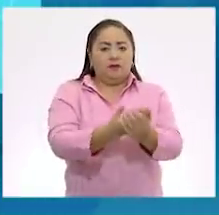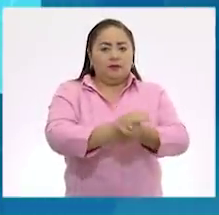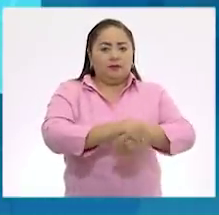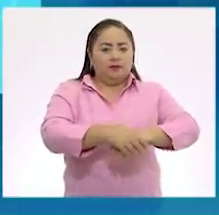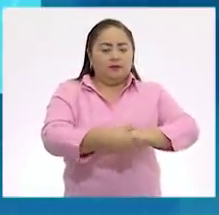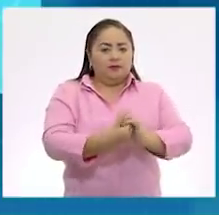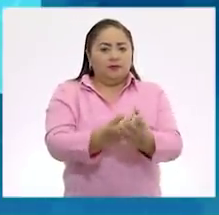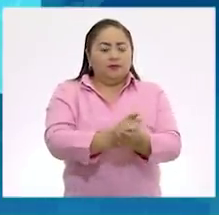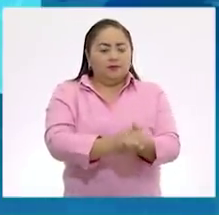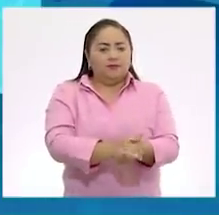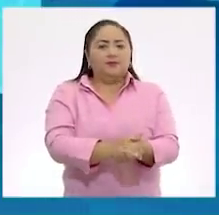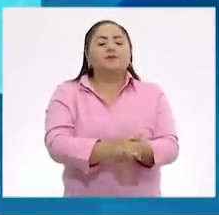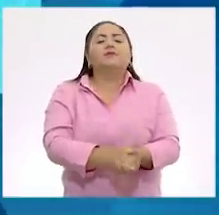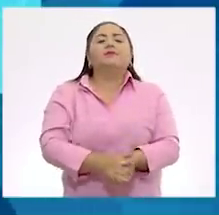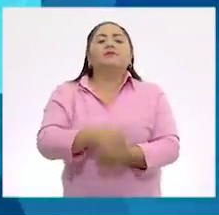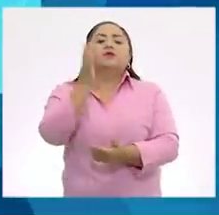agua.